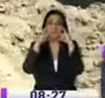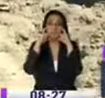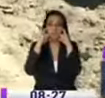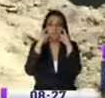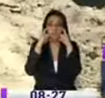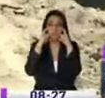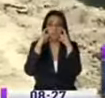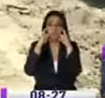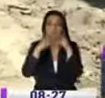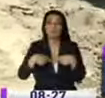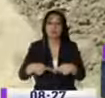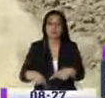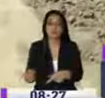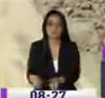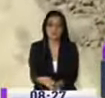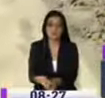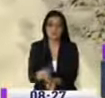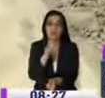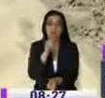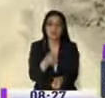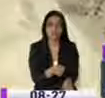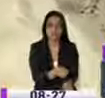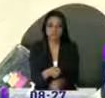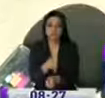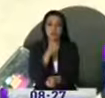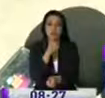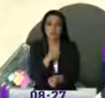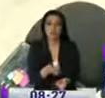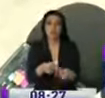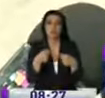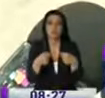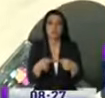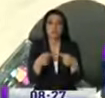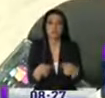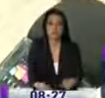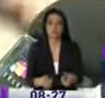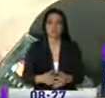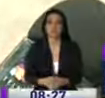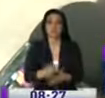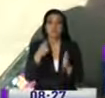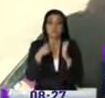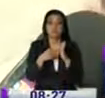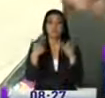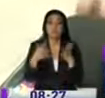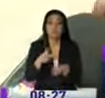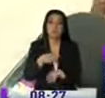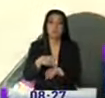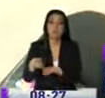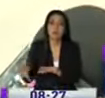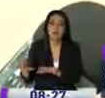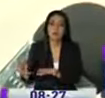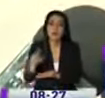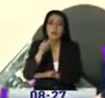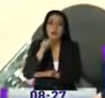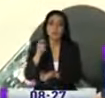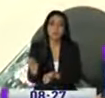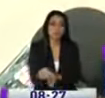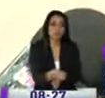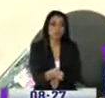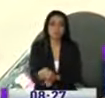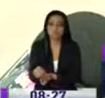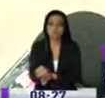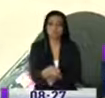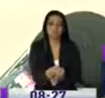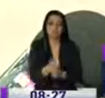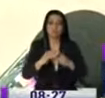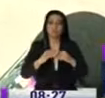regar agua a diario para aliviar un poco el malestar. Imagínese, mi señor, vamos a tener que pagar cantidad de agua porque estamos regando